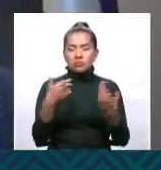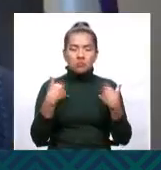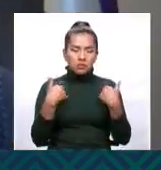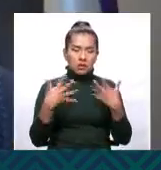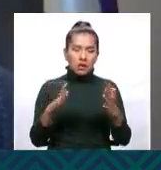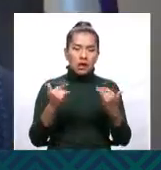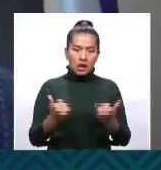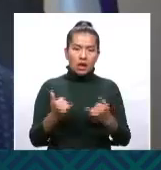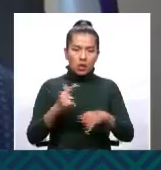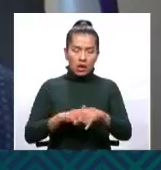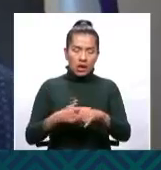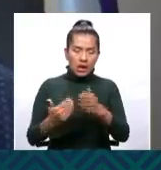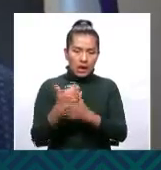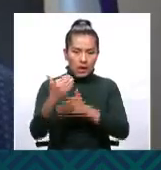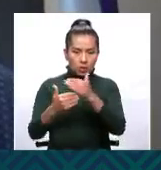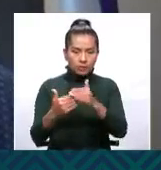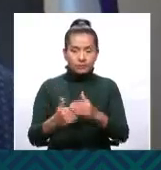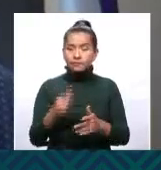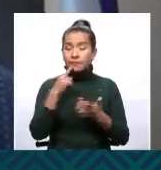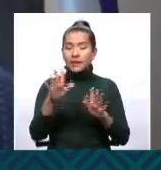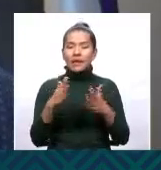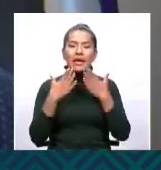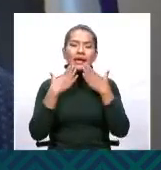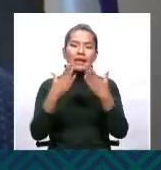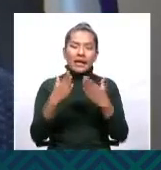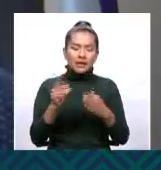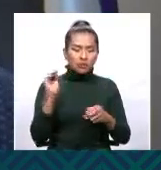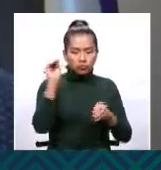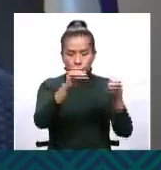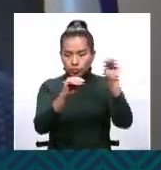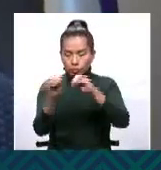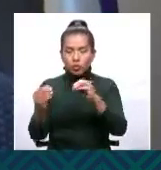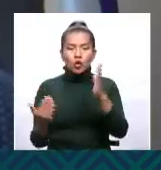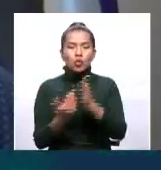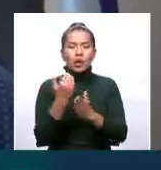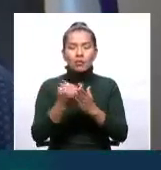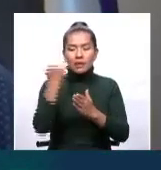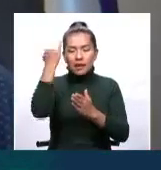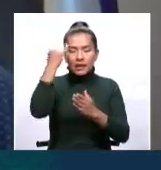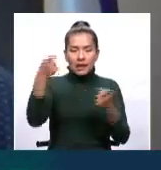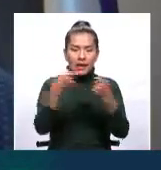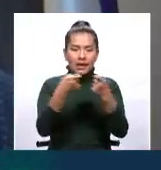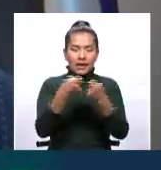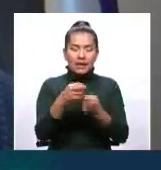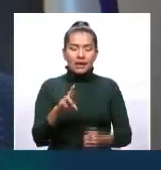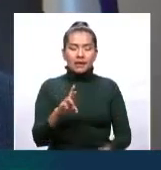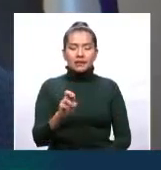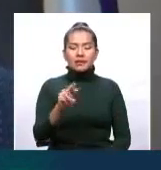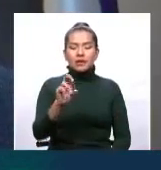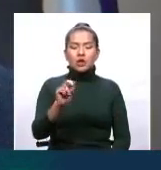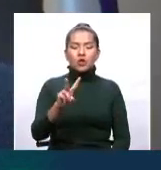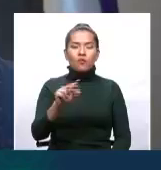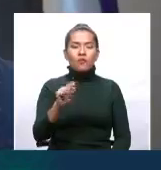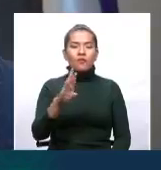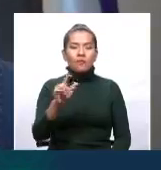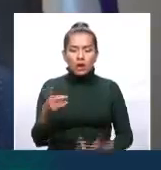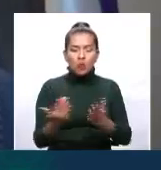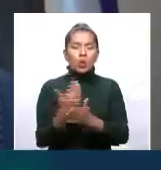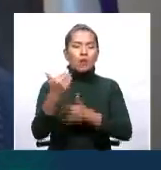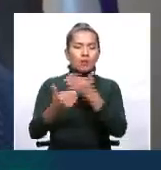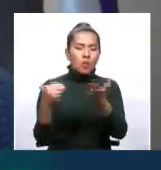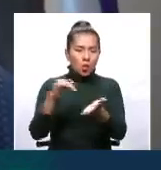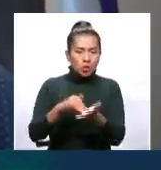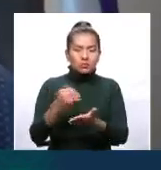Pero actualmente, gracias a la implementación de las energías alternativas y renovables, estamos consumiendo un promedio de 3.5 a